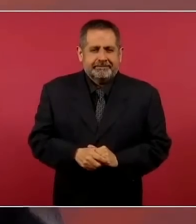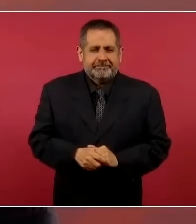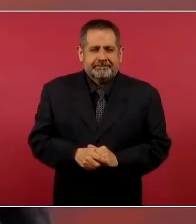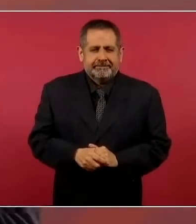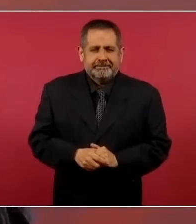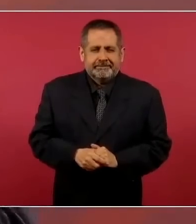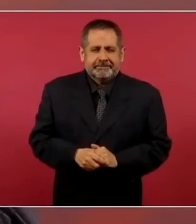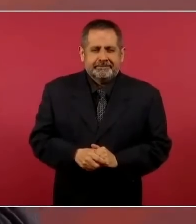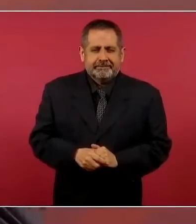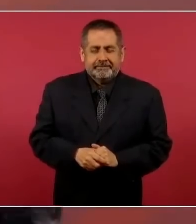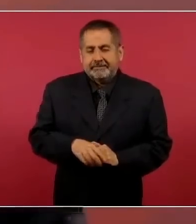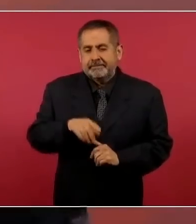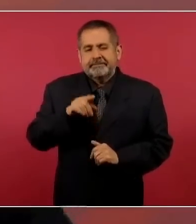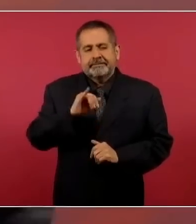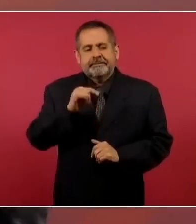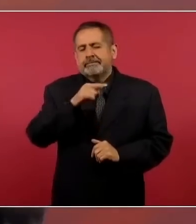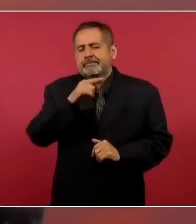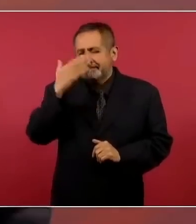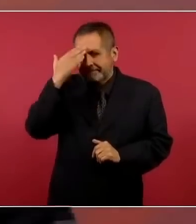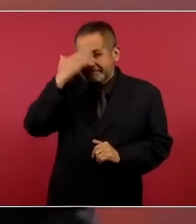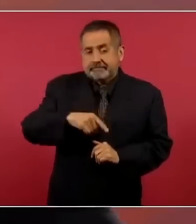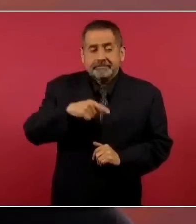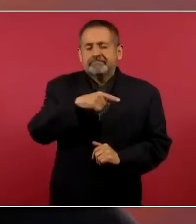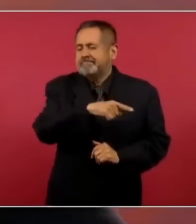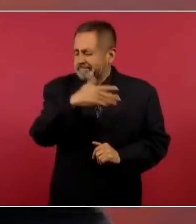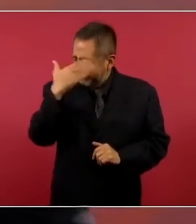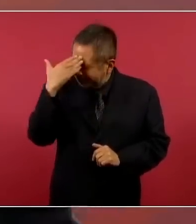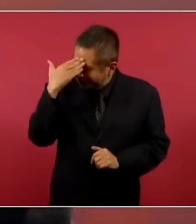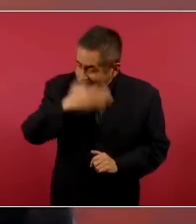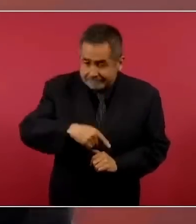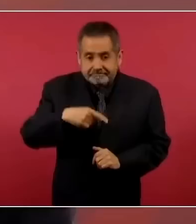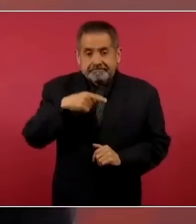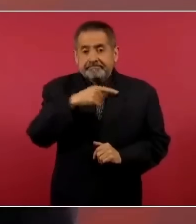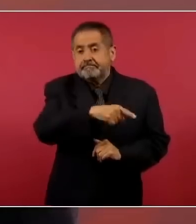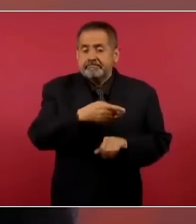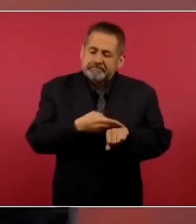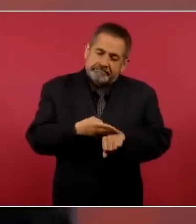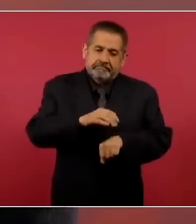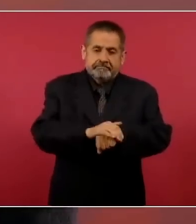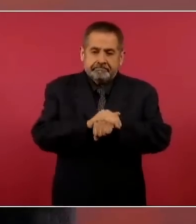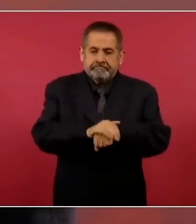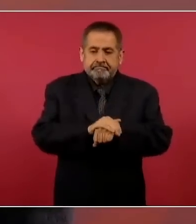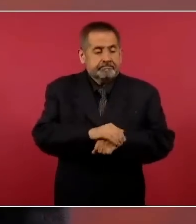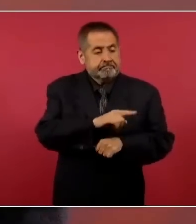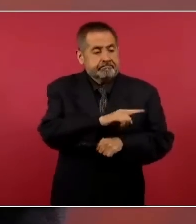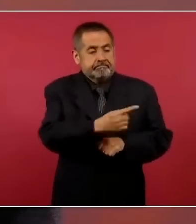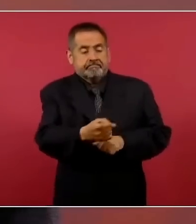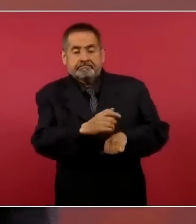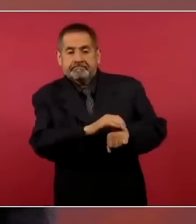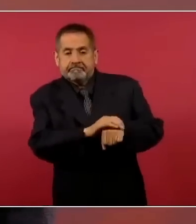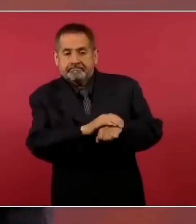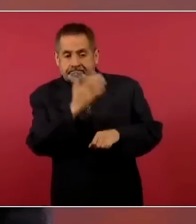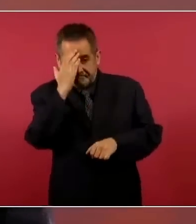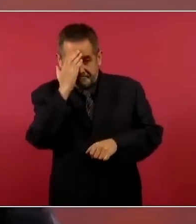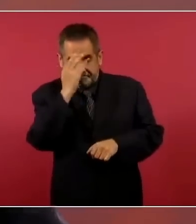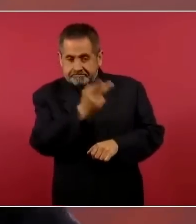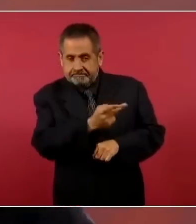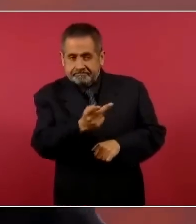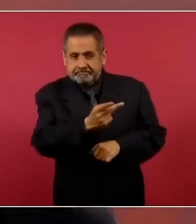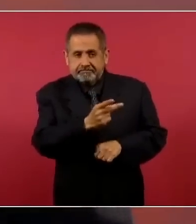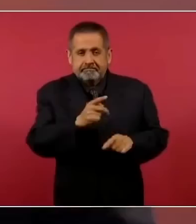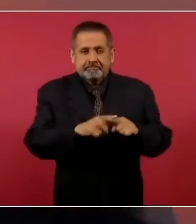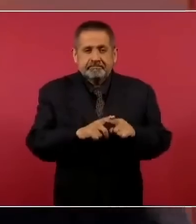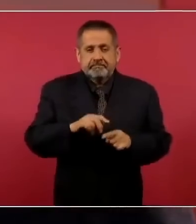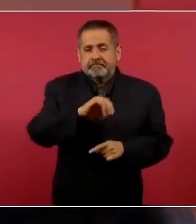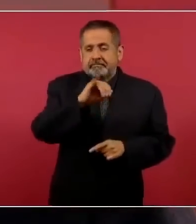Sí, es que él sabe, él era muy amigo y lo conocía a él por